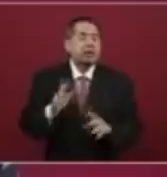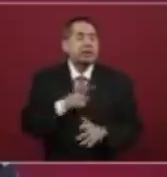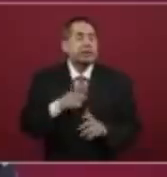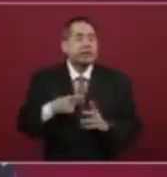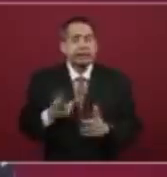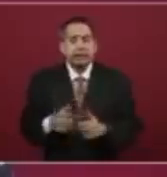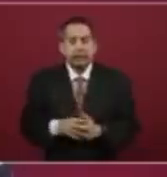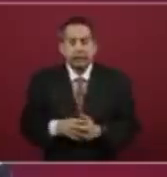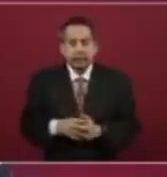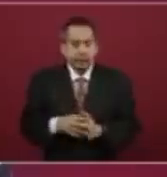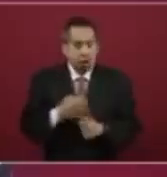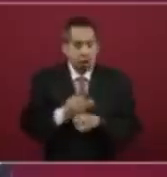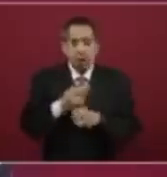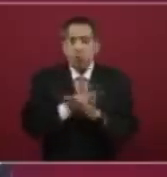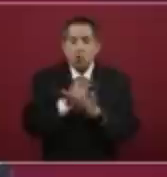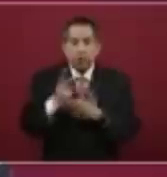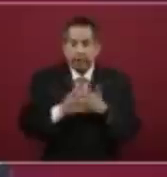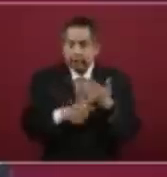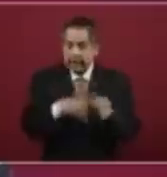en marcha.